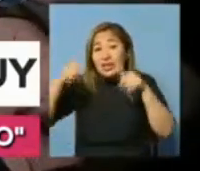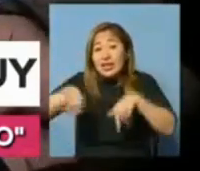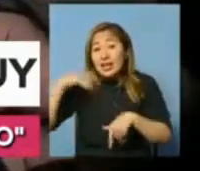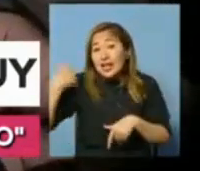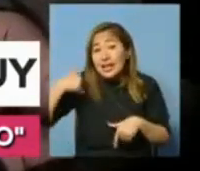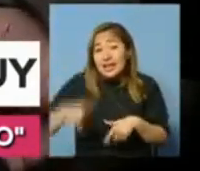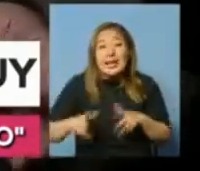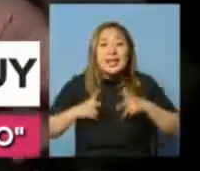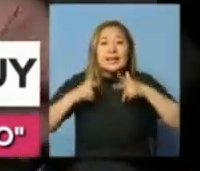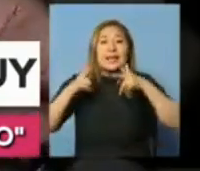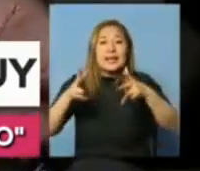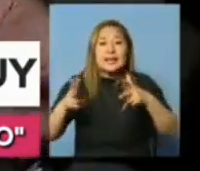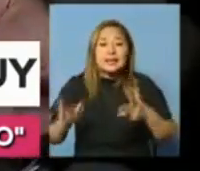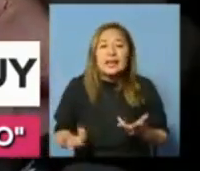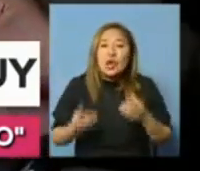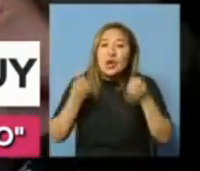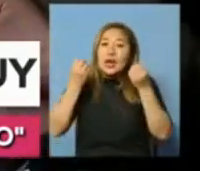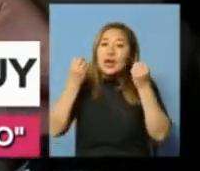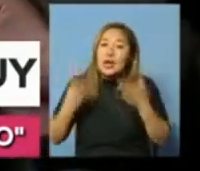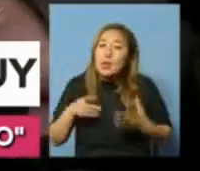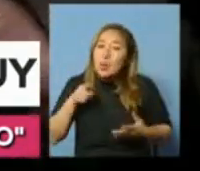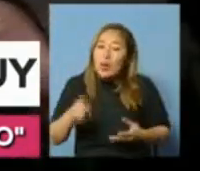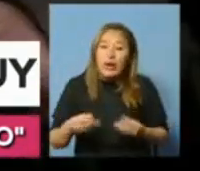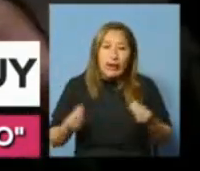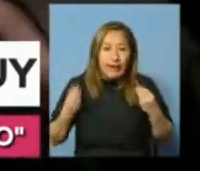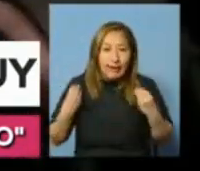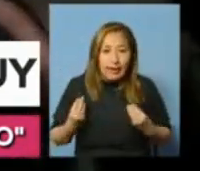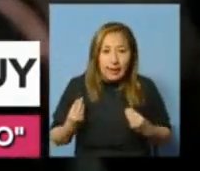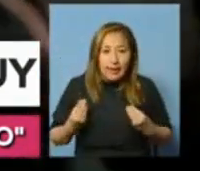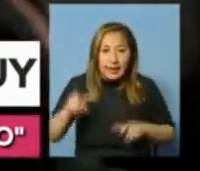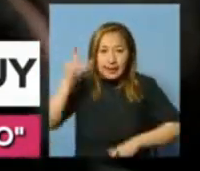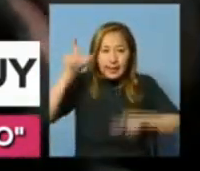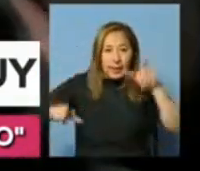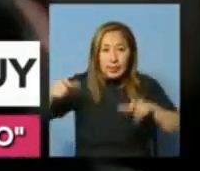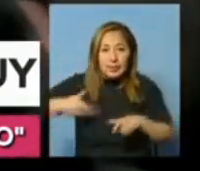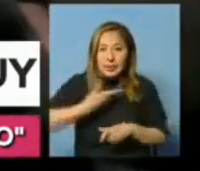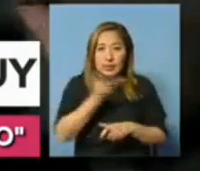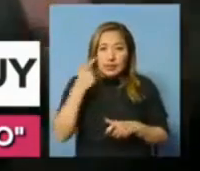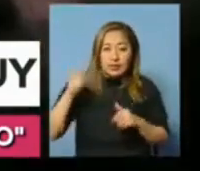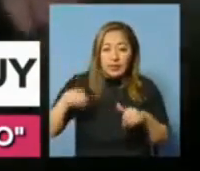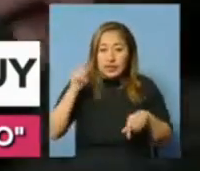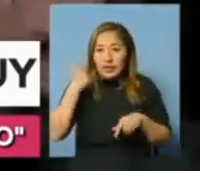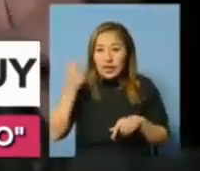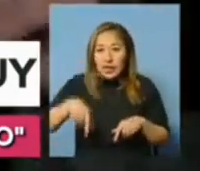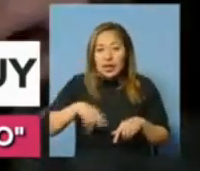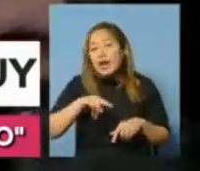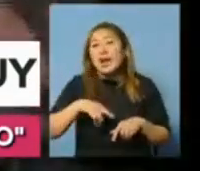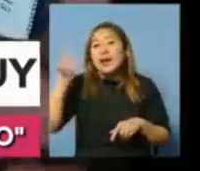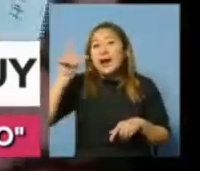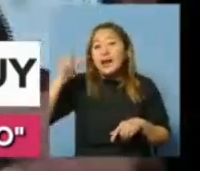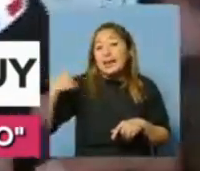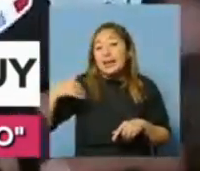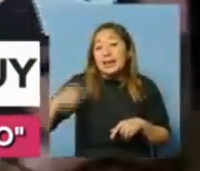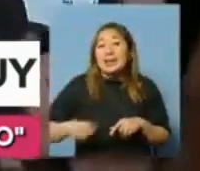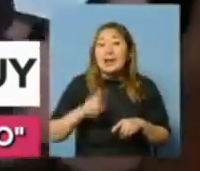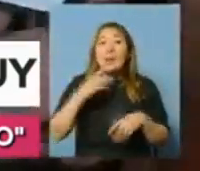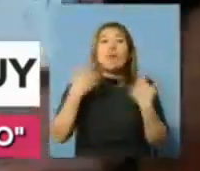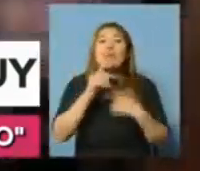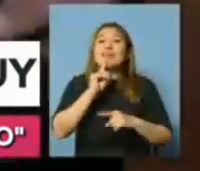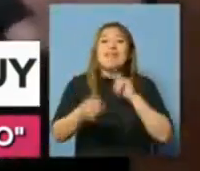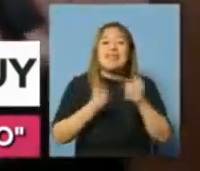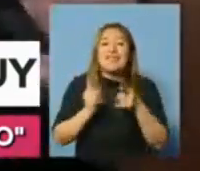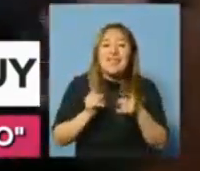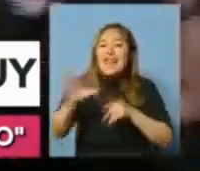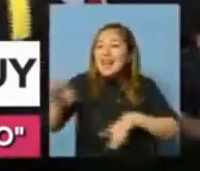diciendo que es bueno que los ciudadanos tengan más participación en las decisiones de los, digamos, de